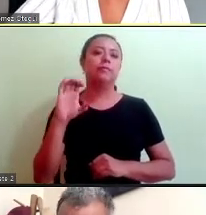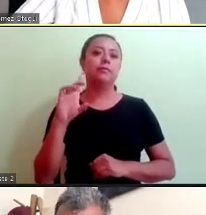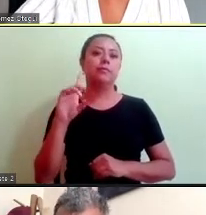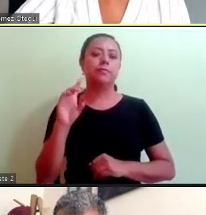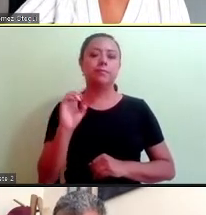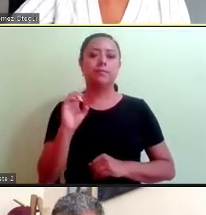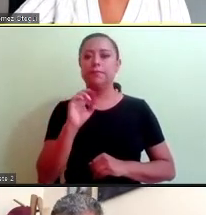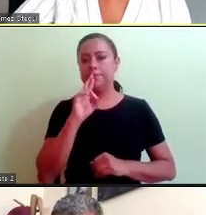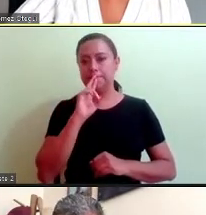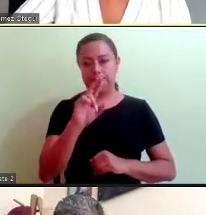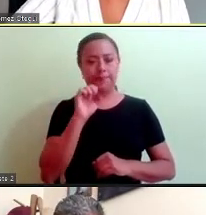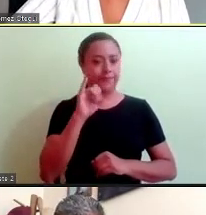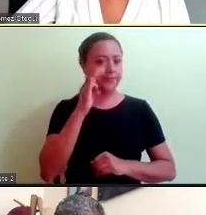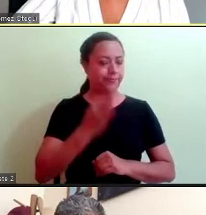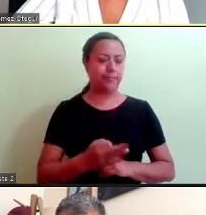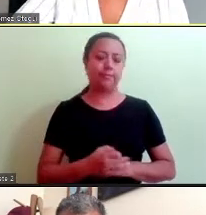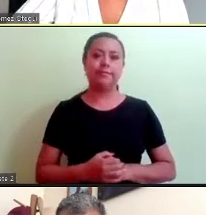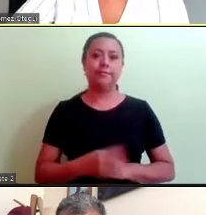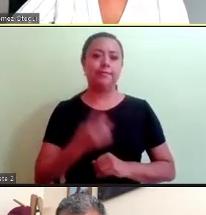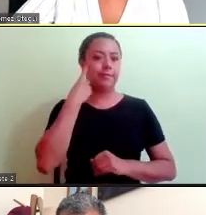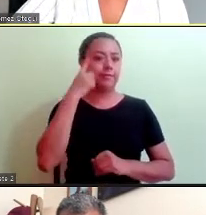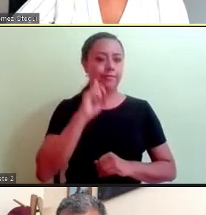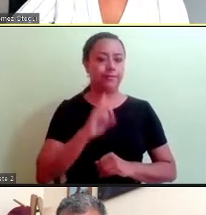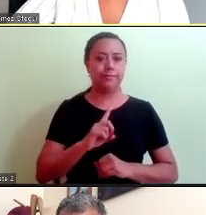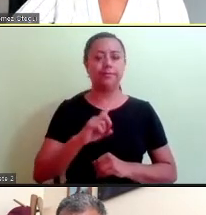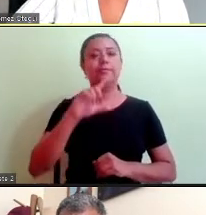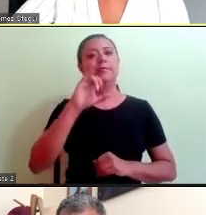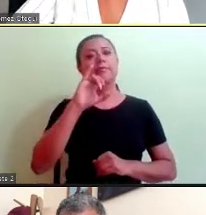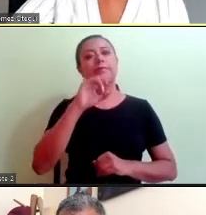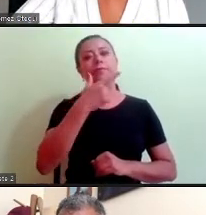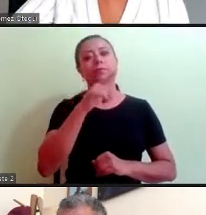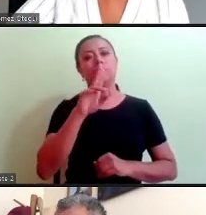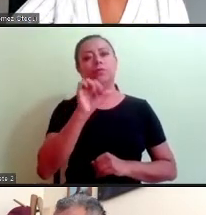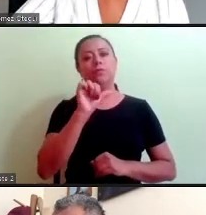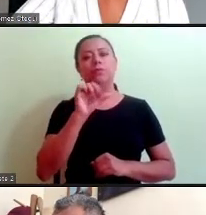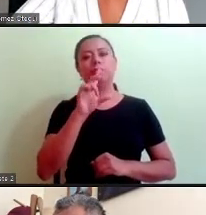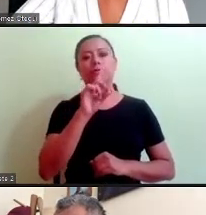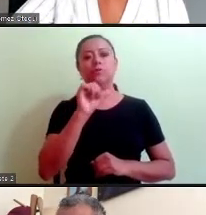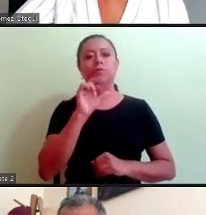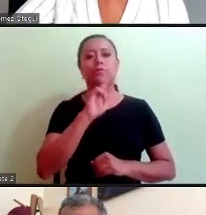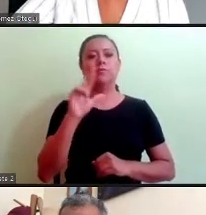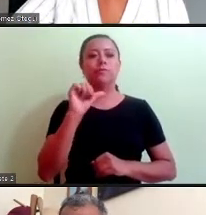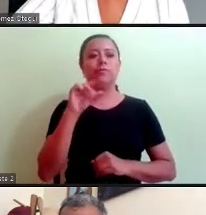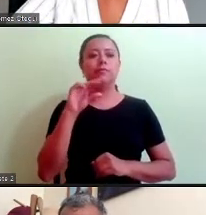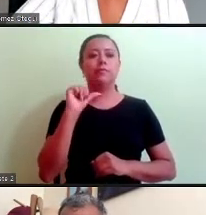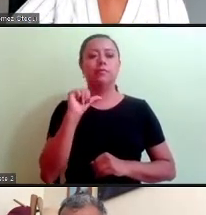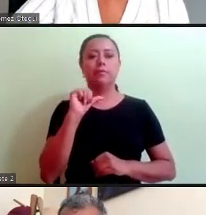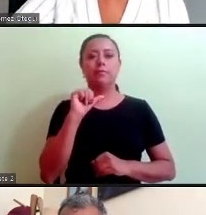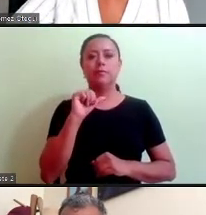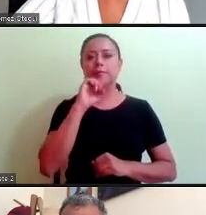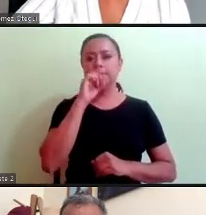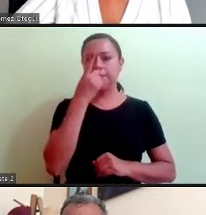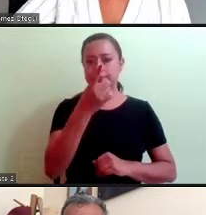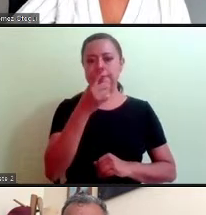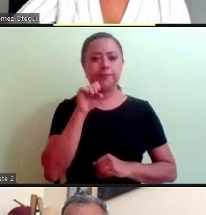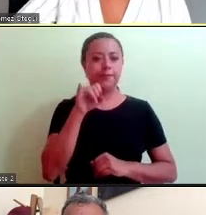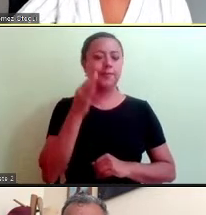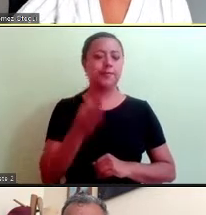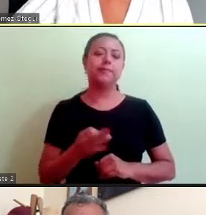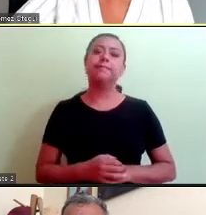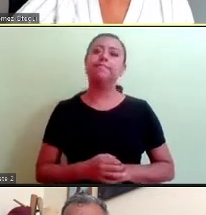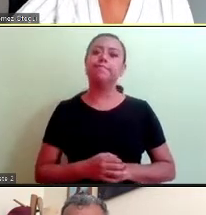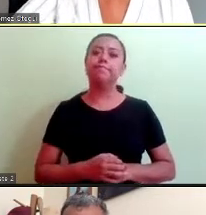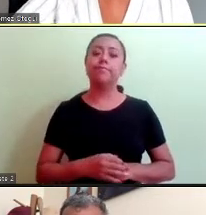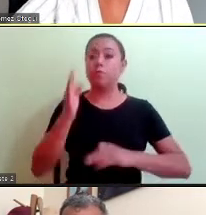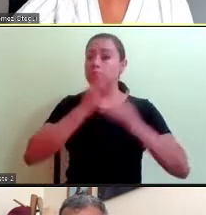A favor. Diputada Isabel Guadarrama Sánchez. Isabel Guadarrama, a favor. Aprobado